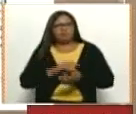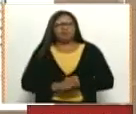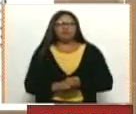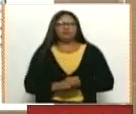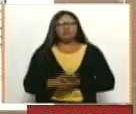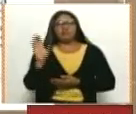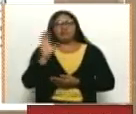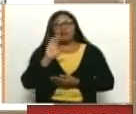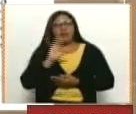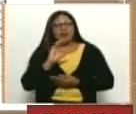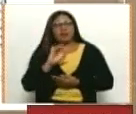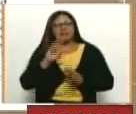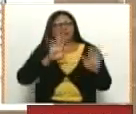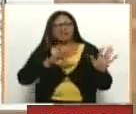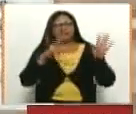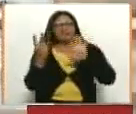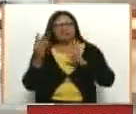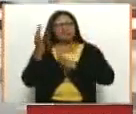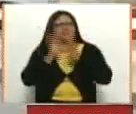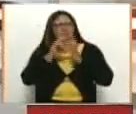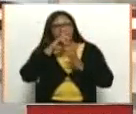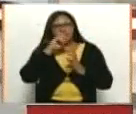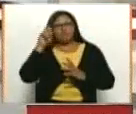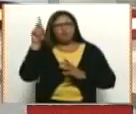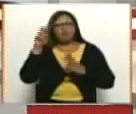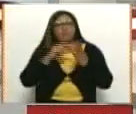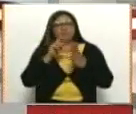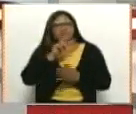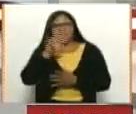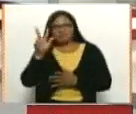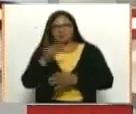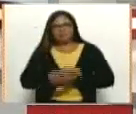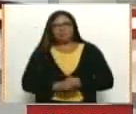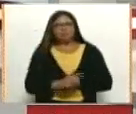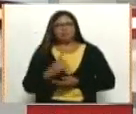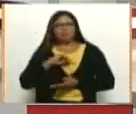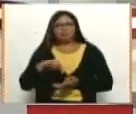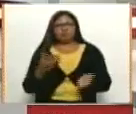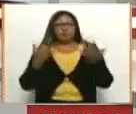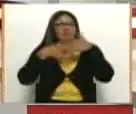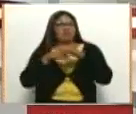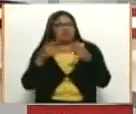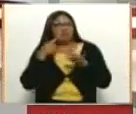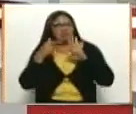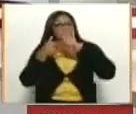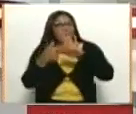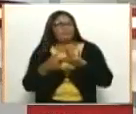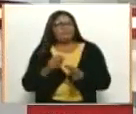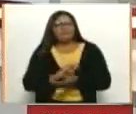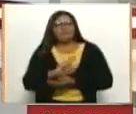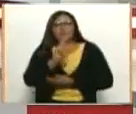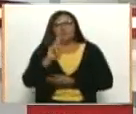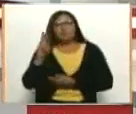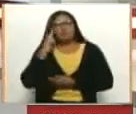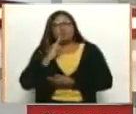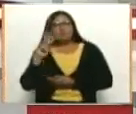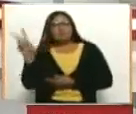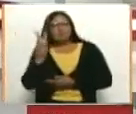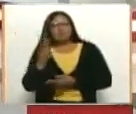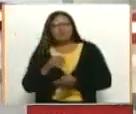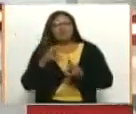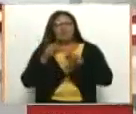Caracas, 17 de abril de 2023, este es el comunicado que de manera íntegra ha emitido la República Bolivariana de Venezuela. Nos vamos a la